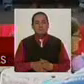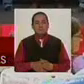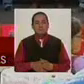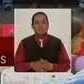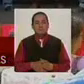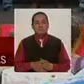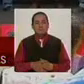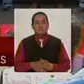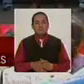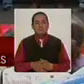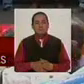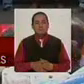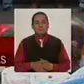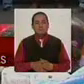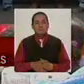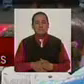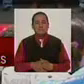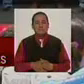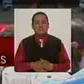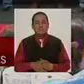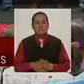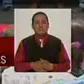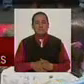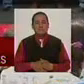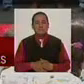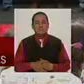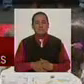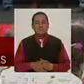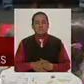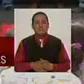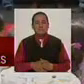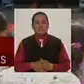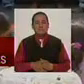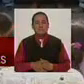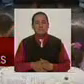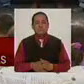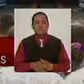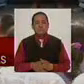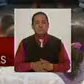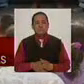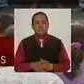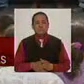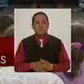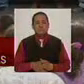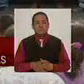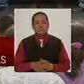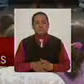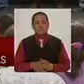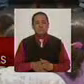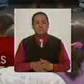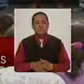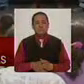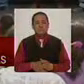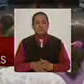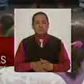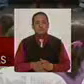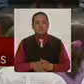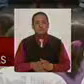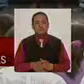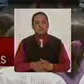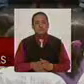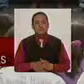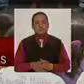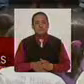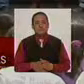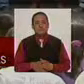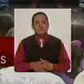Tabanunu, nunu asena nu higawam, uchina papinashkam, hingyang tatu niasante, inyati ma